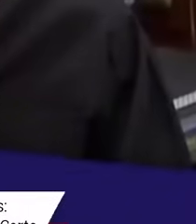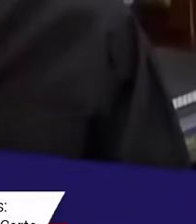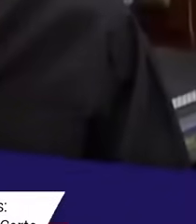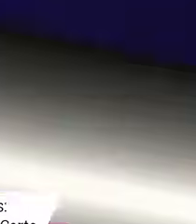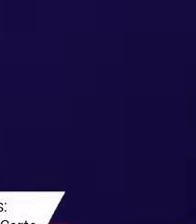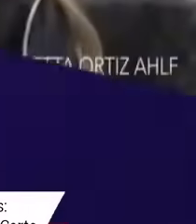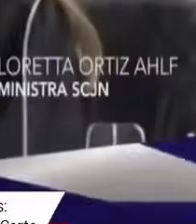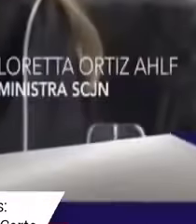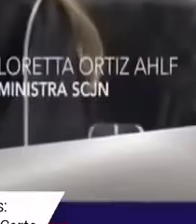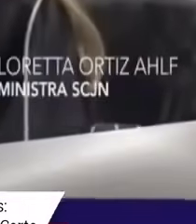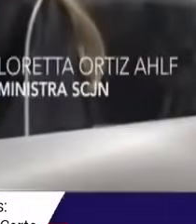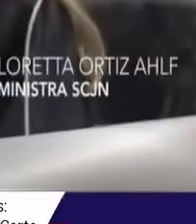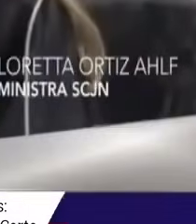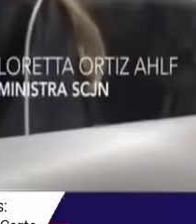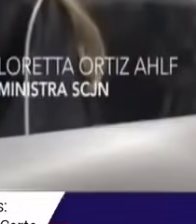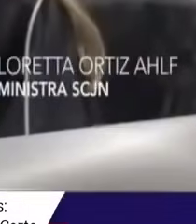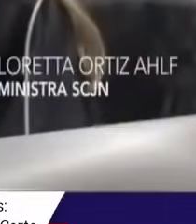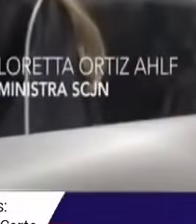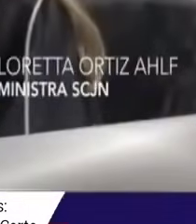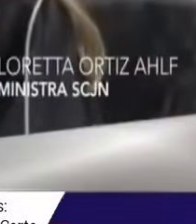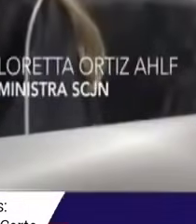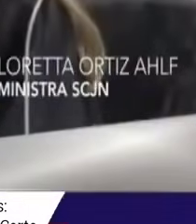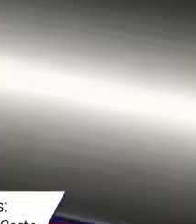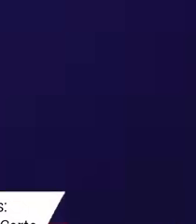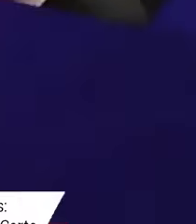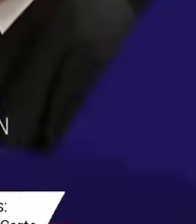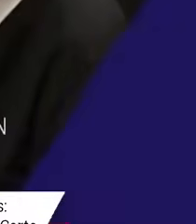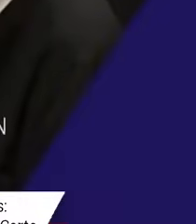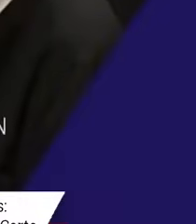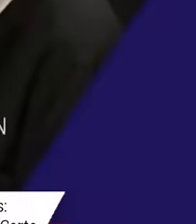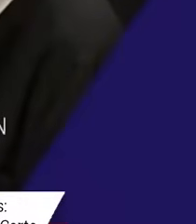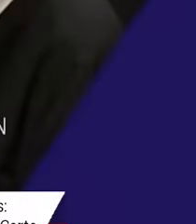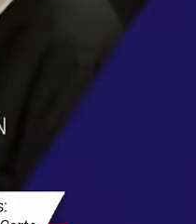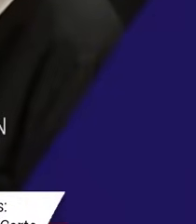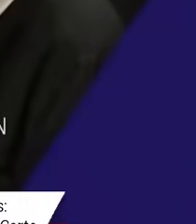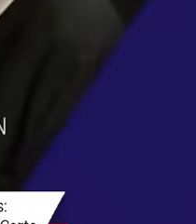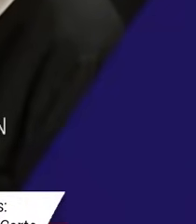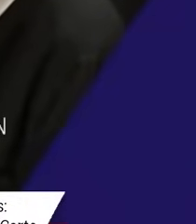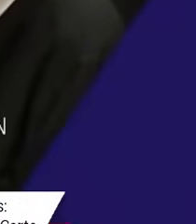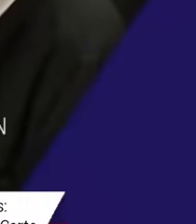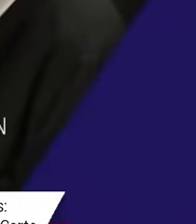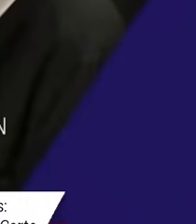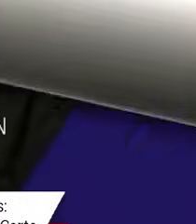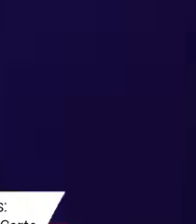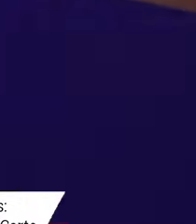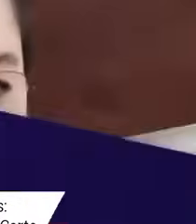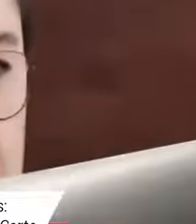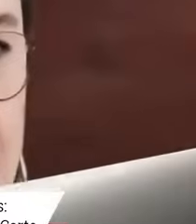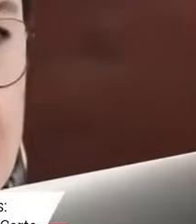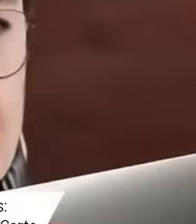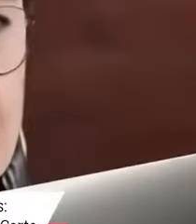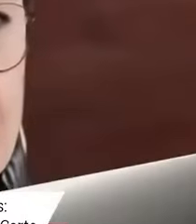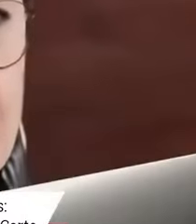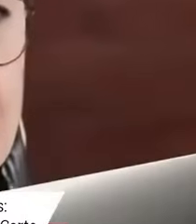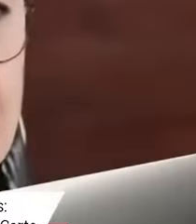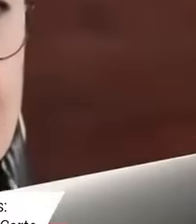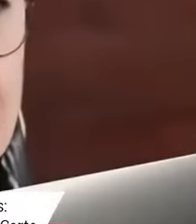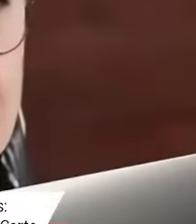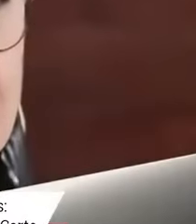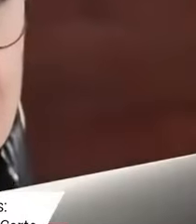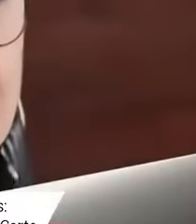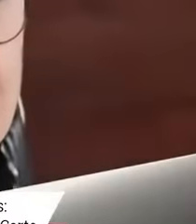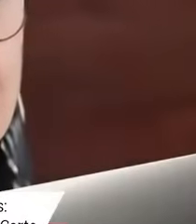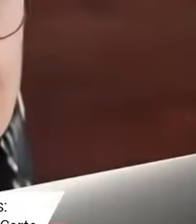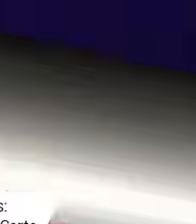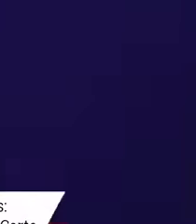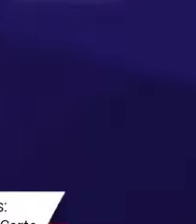la propia Suprema Corte de Justicia de la Nación ha dicho se ha extralimitado y se ha colocado incluso por encima de lo